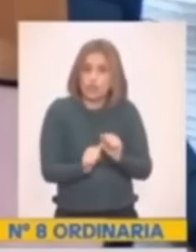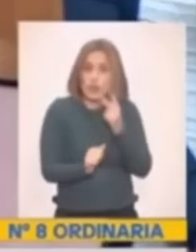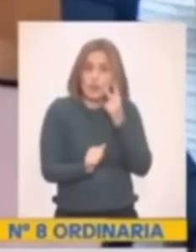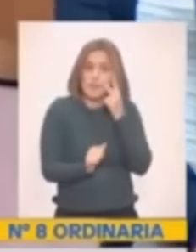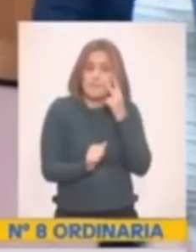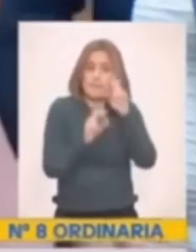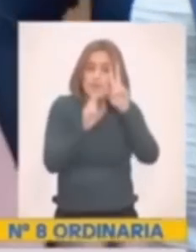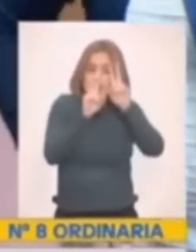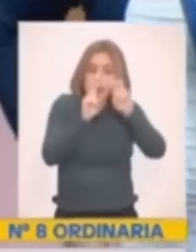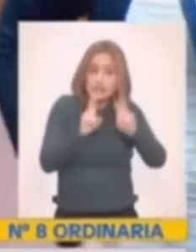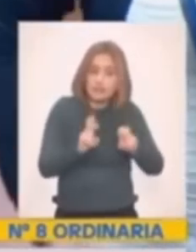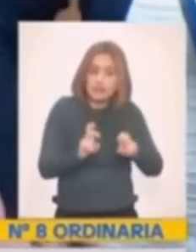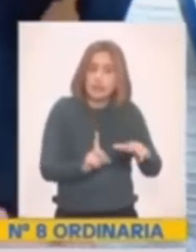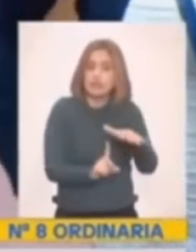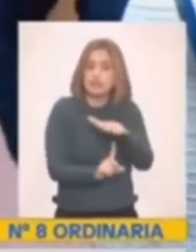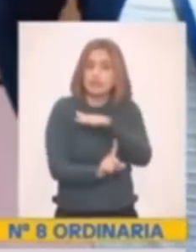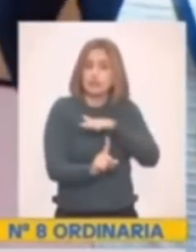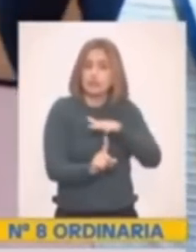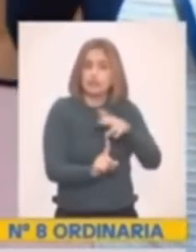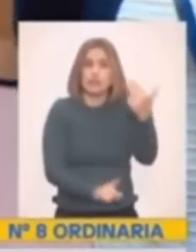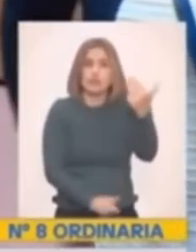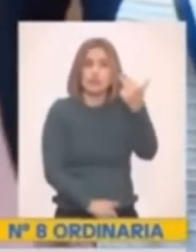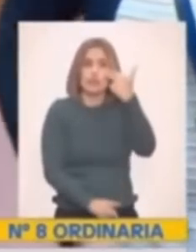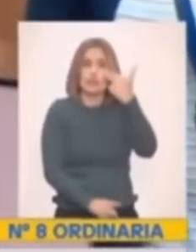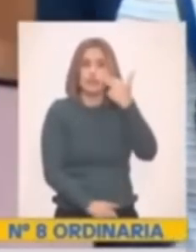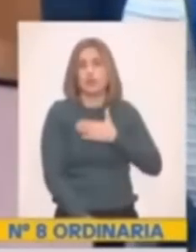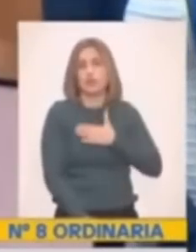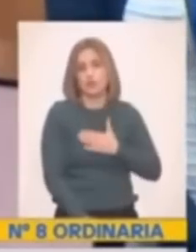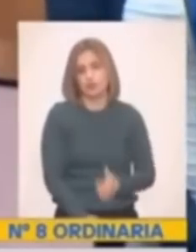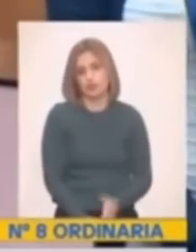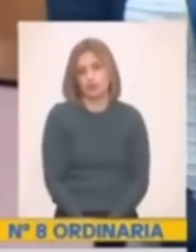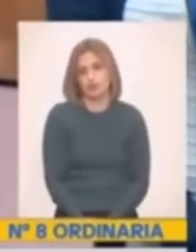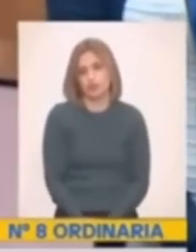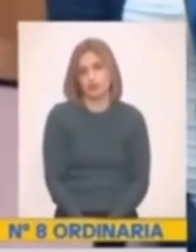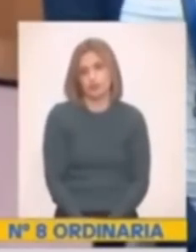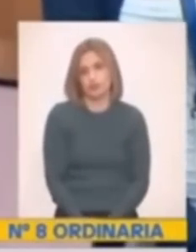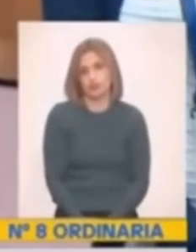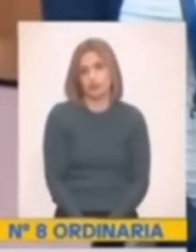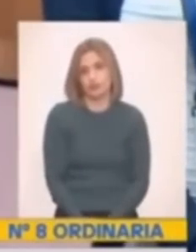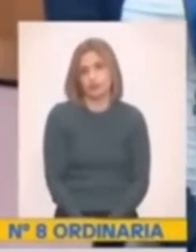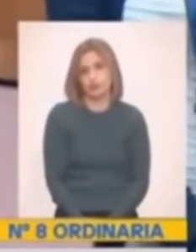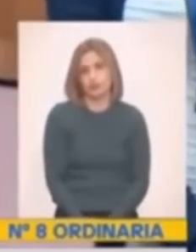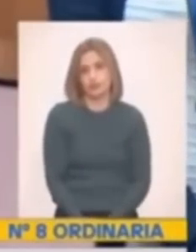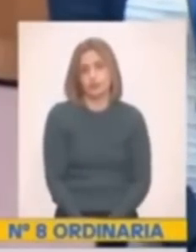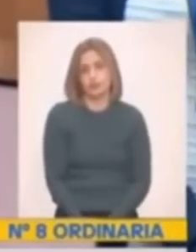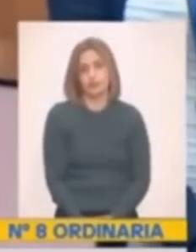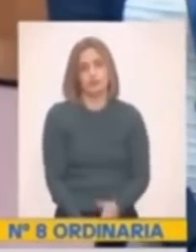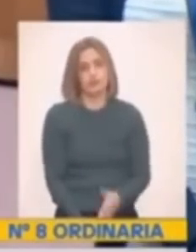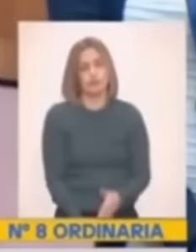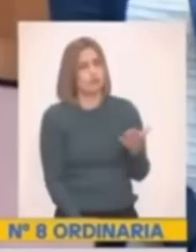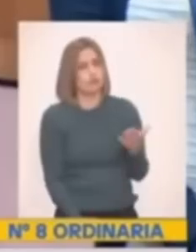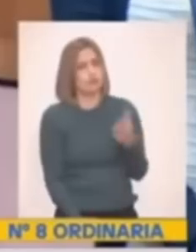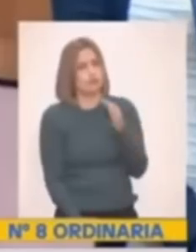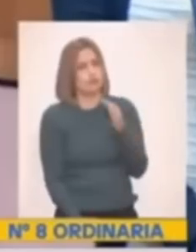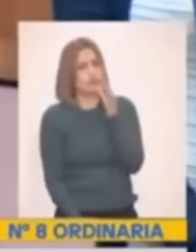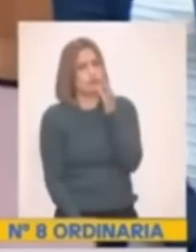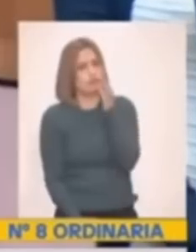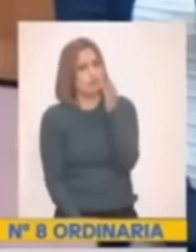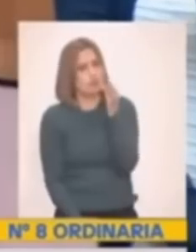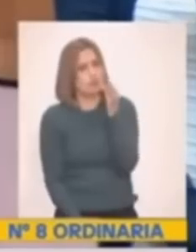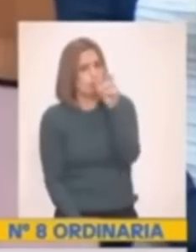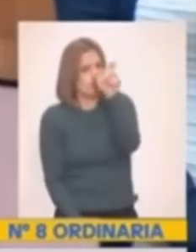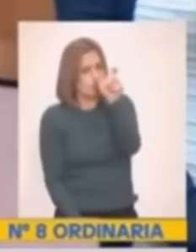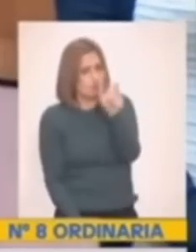caso a la persona que me disparó. Y ojalá que salga O libre. sea, entonces, ¿qué le decimos a las personas